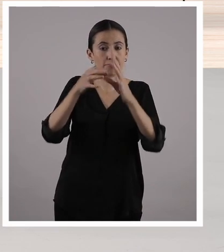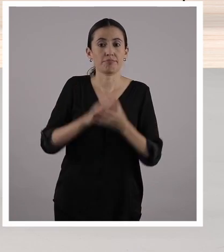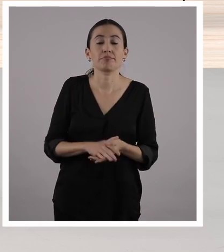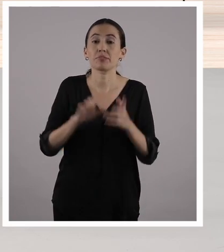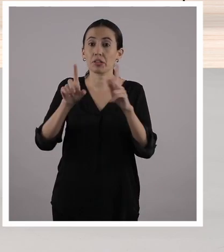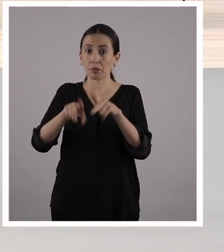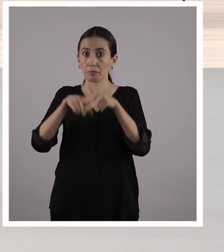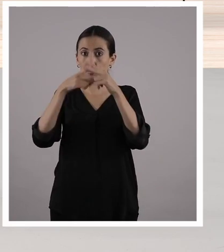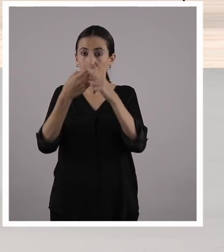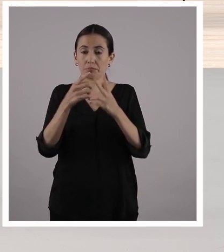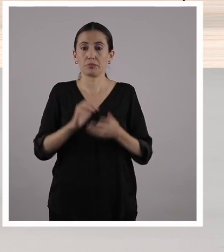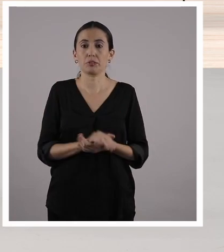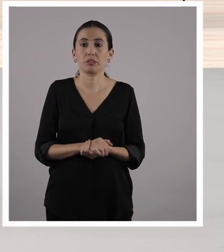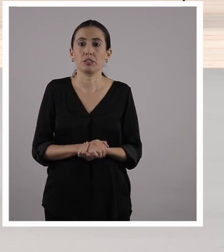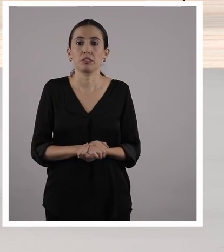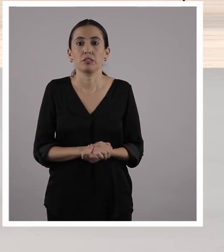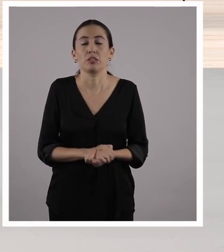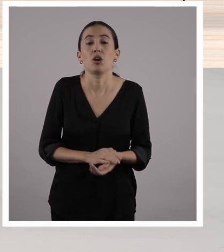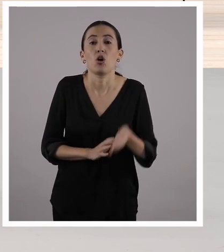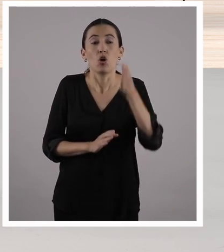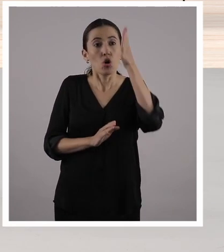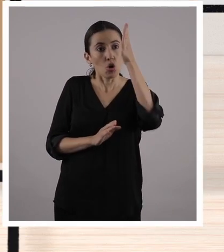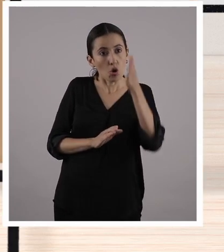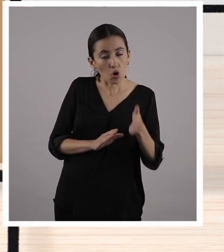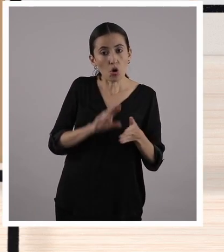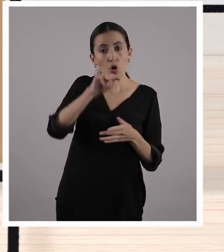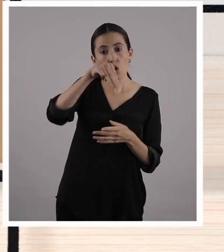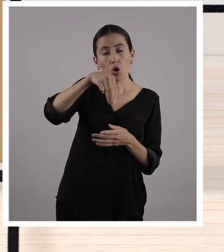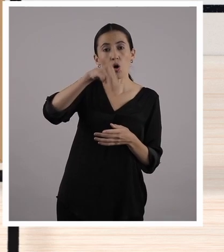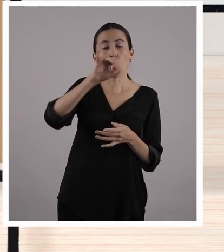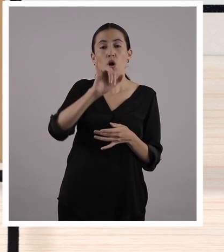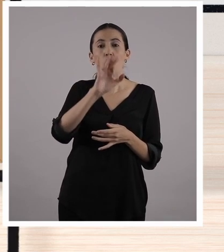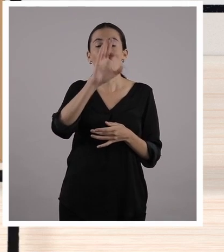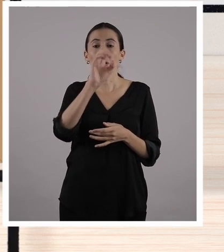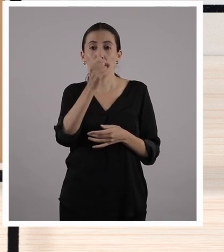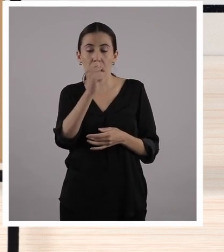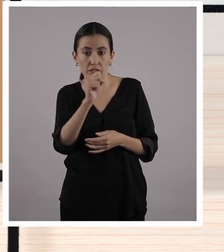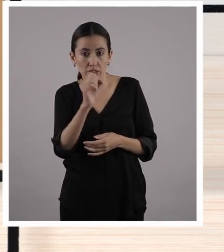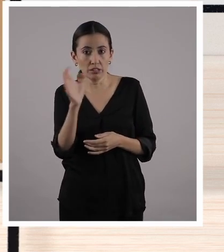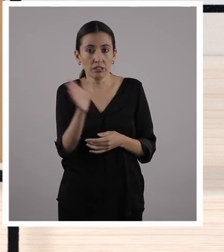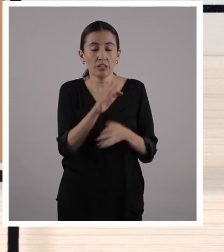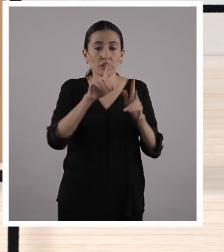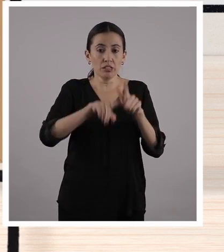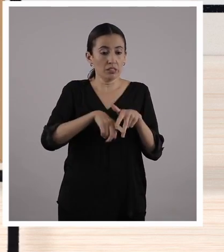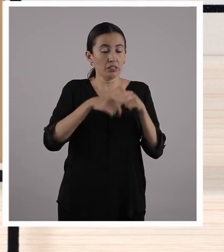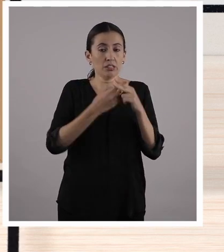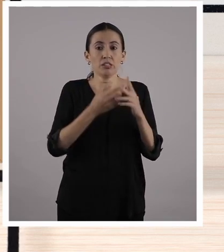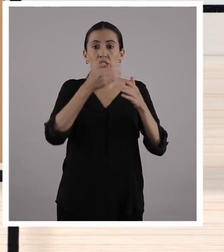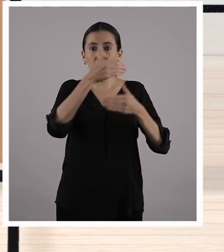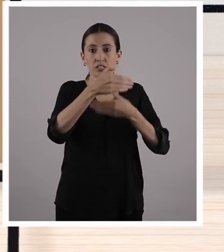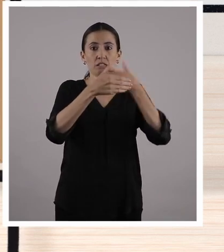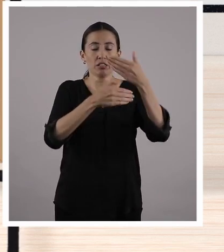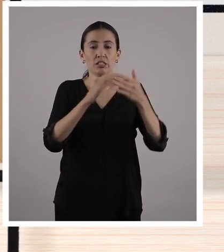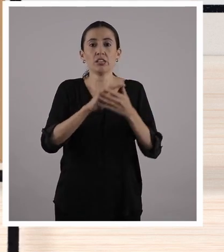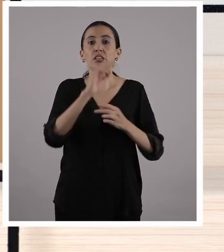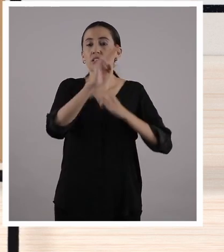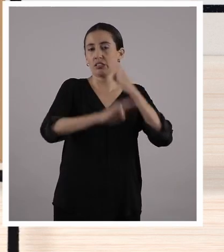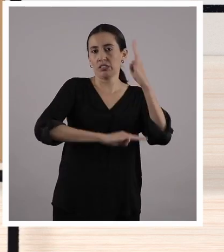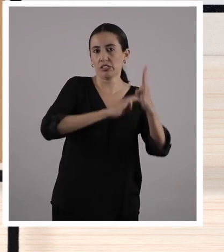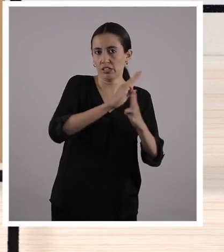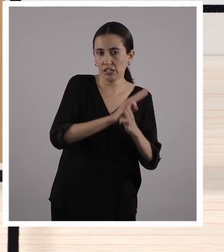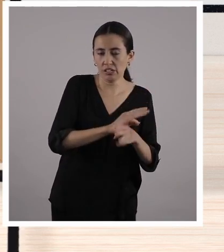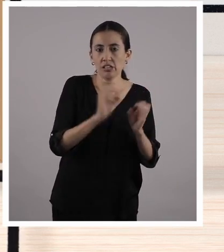común. Empecemos con los mitos. Los mitos se caracterizan por contar el origen del mundo,